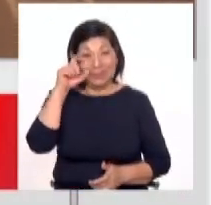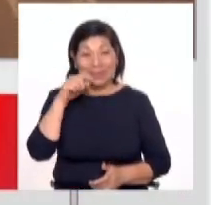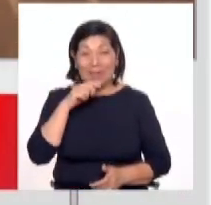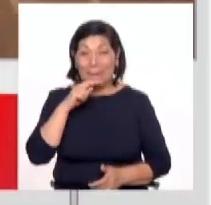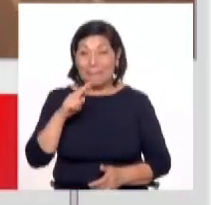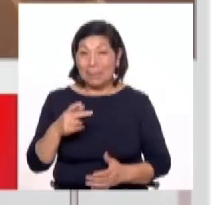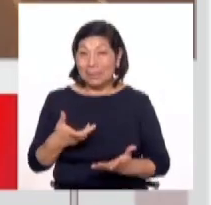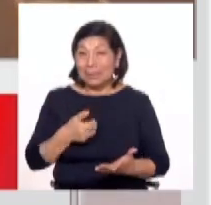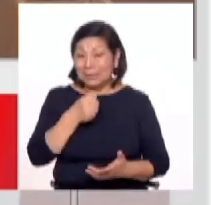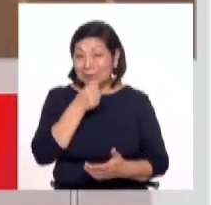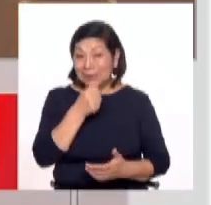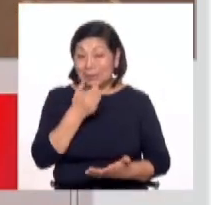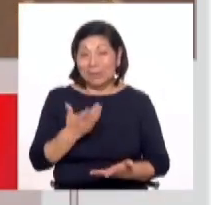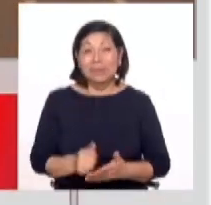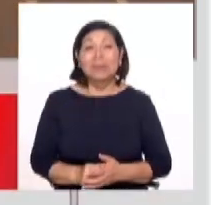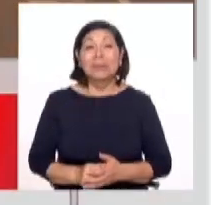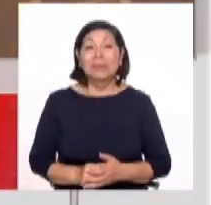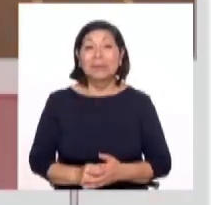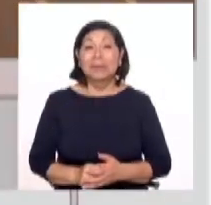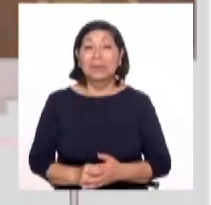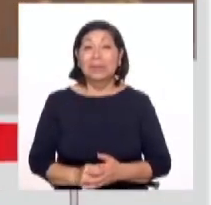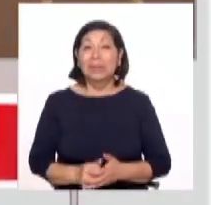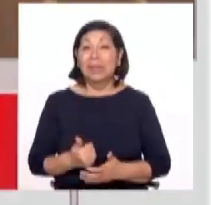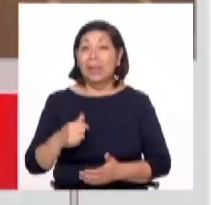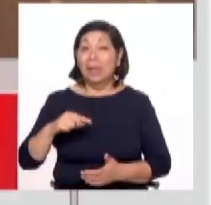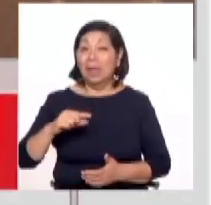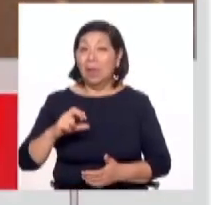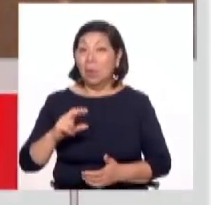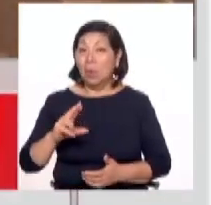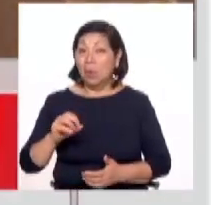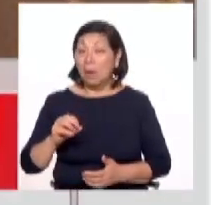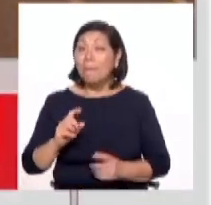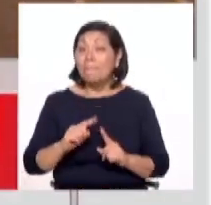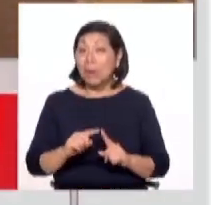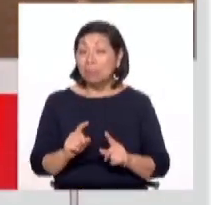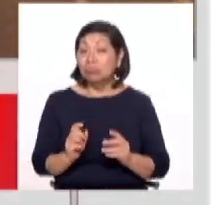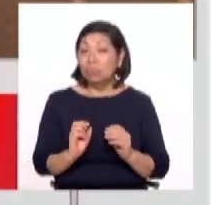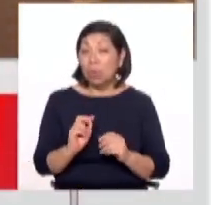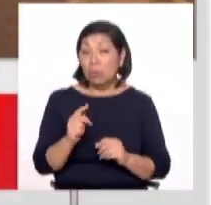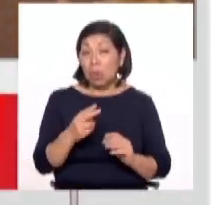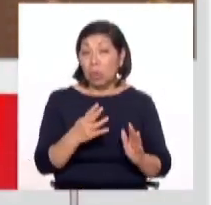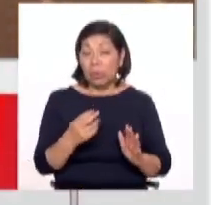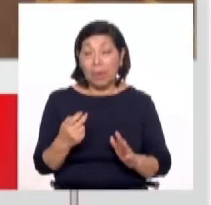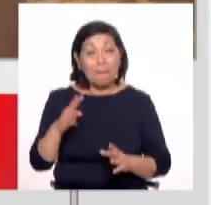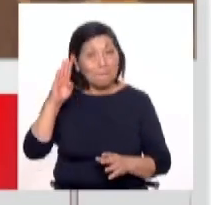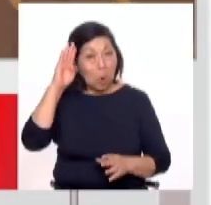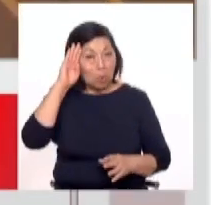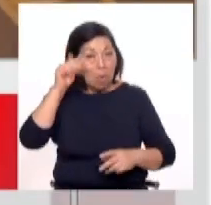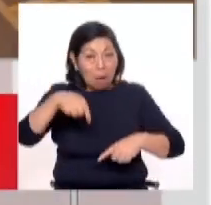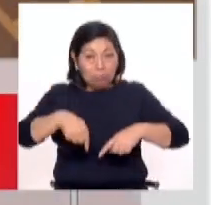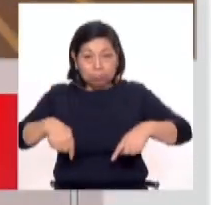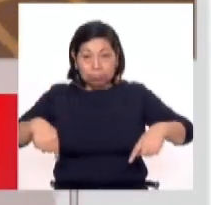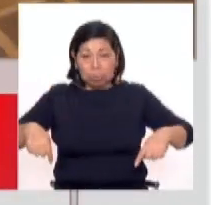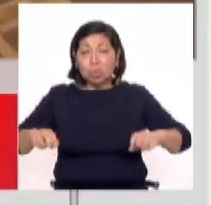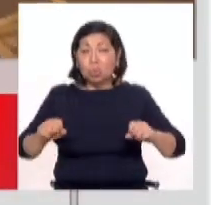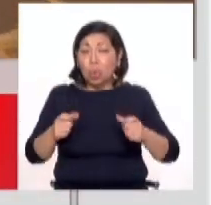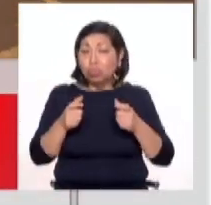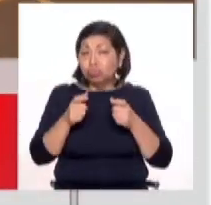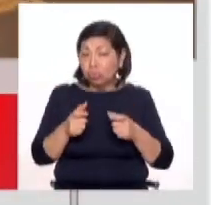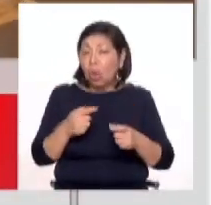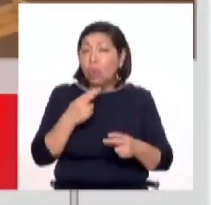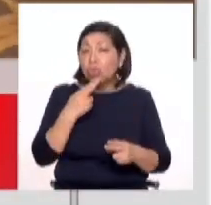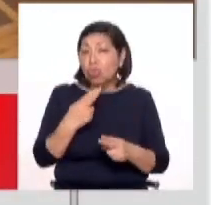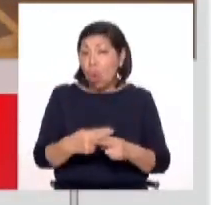declaraciones del comandante general Jorge Luis Angulo Tejada. Menciona de que van a ser 1798 efectivos policiales, va a haber control